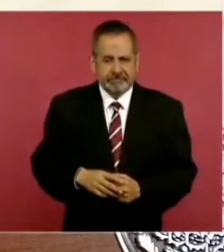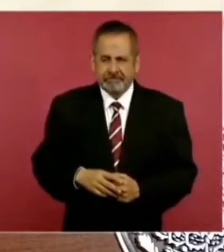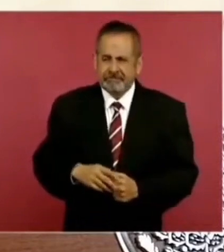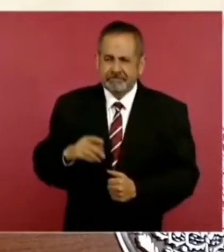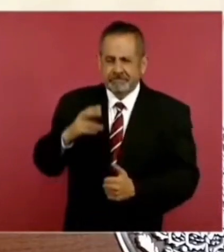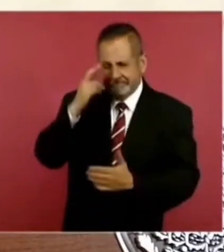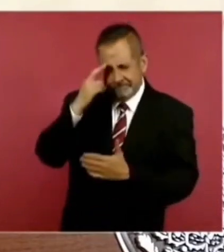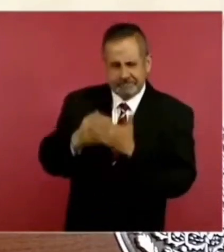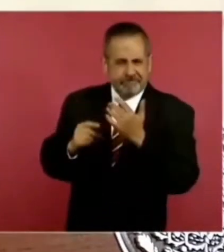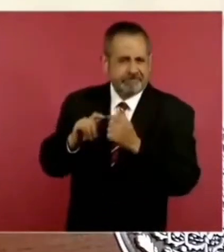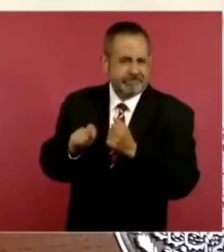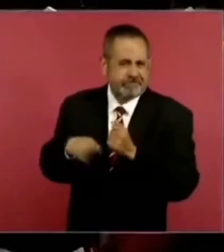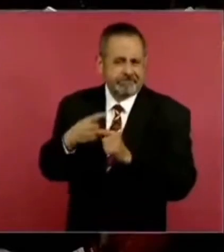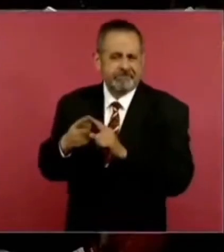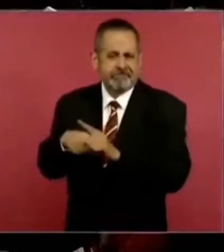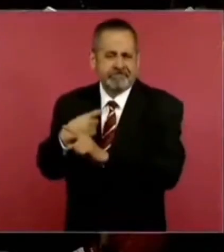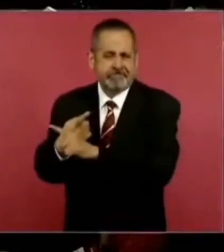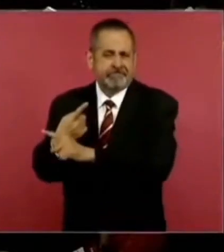violaciones,